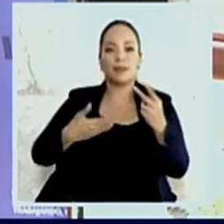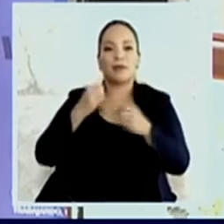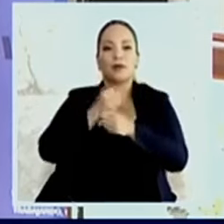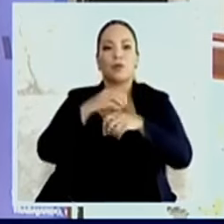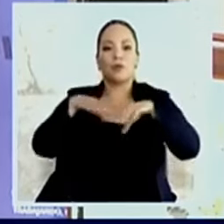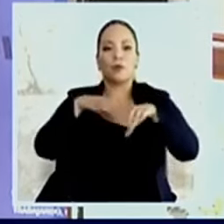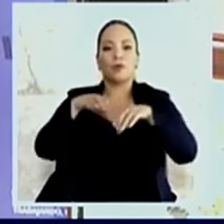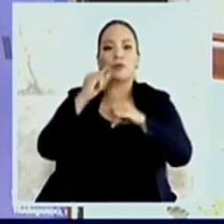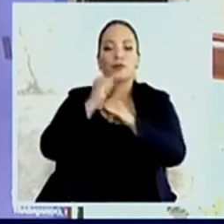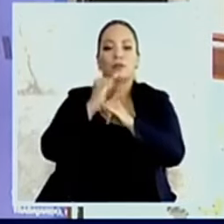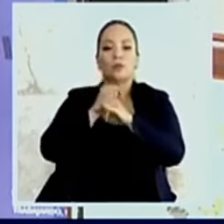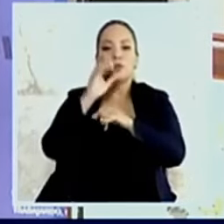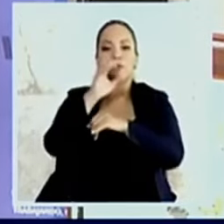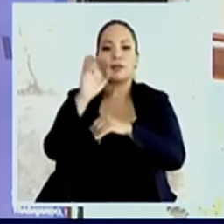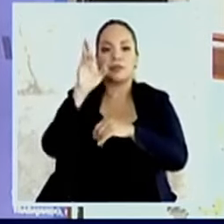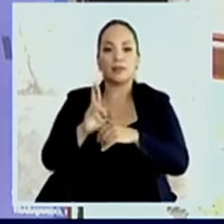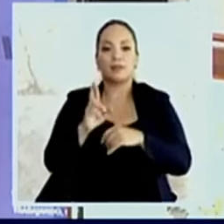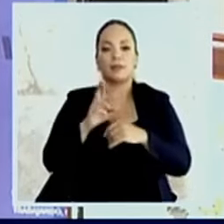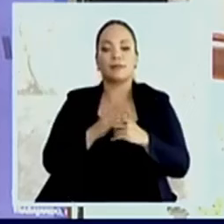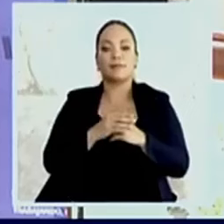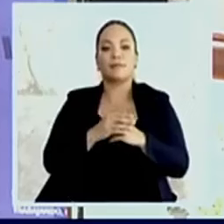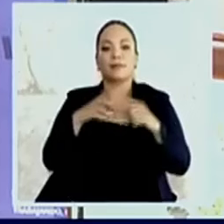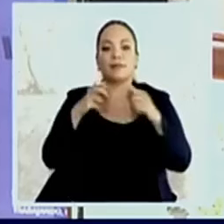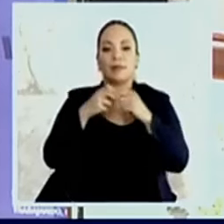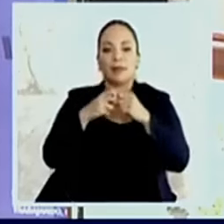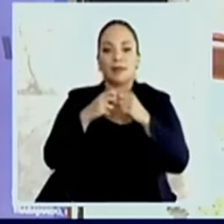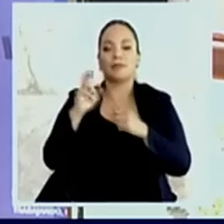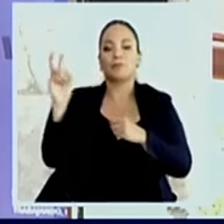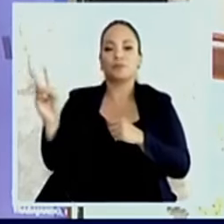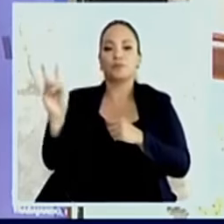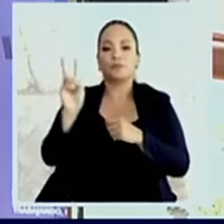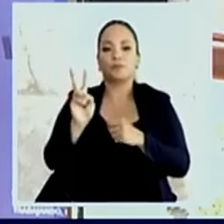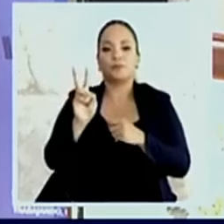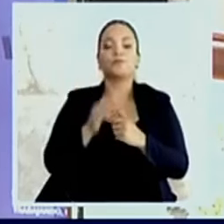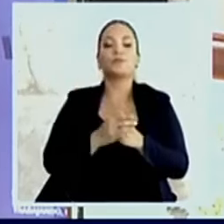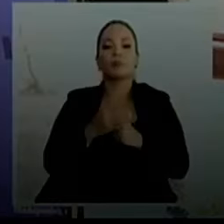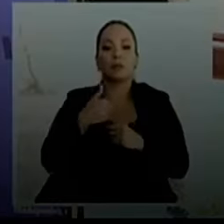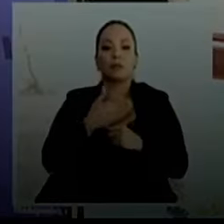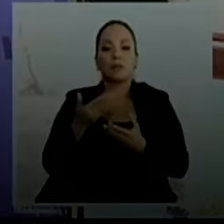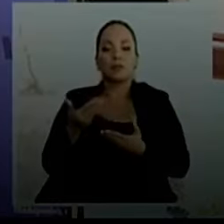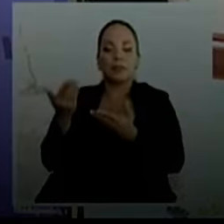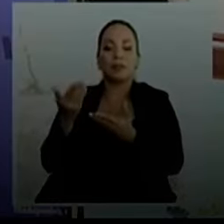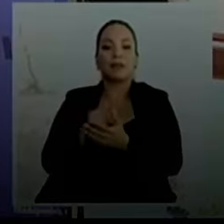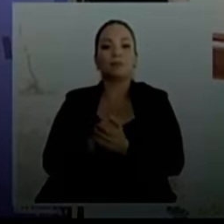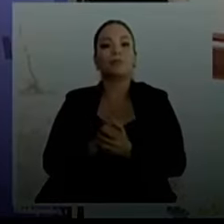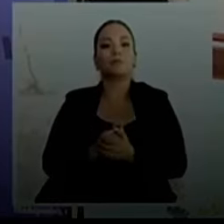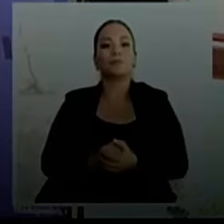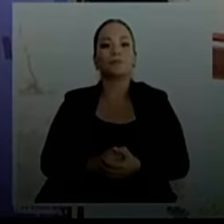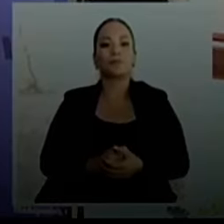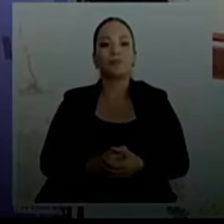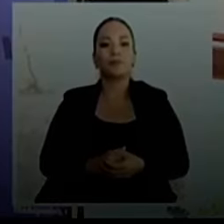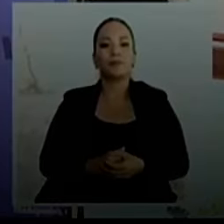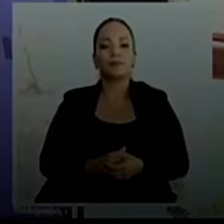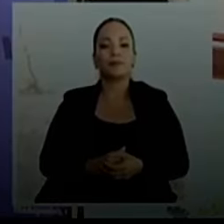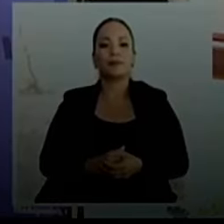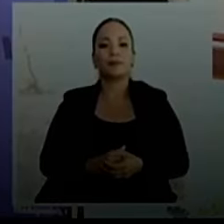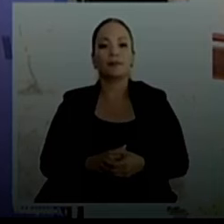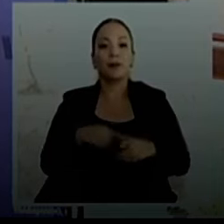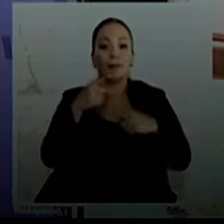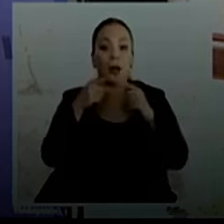señora Ana Catarina Müller, ministra de Educación Pública, y también al señor Marco Acuña, presidente ejecutivo